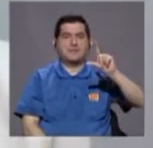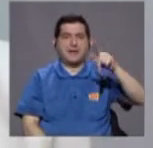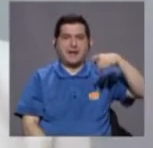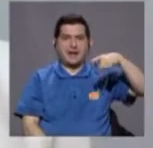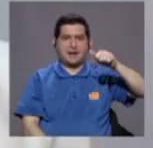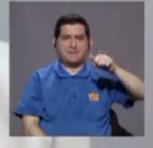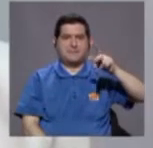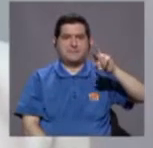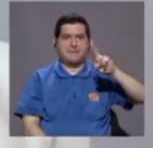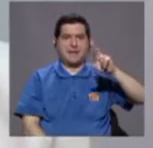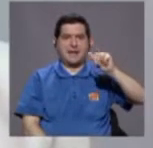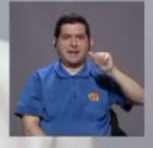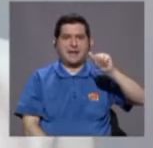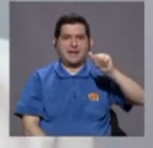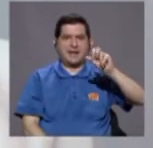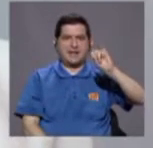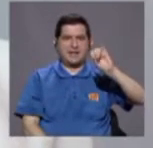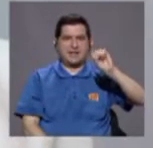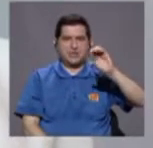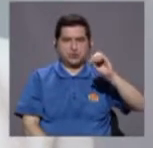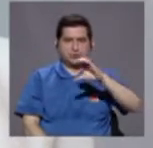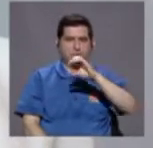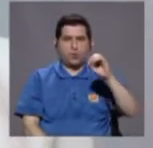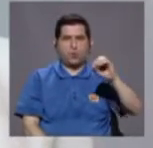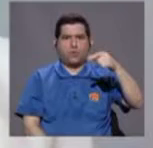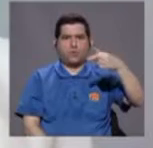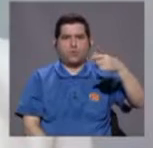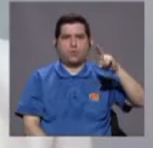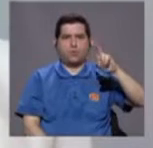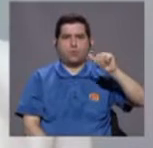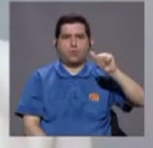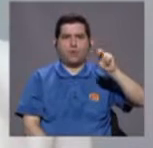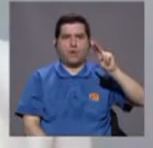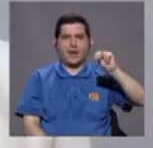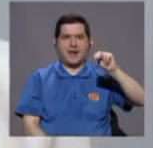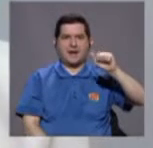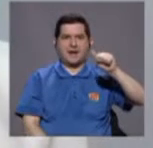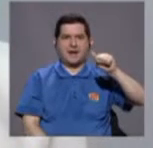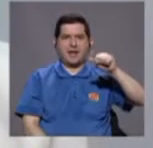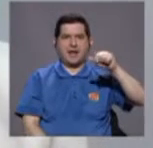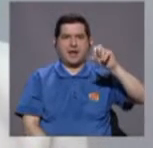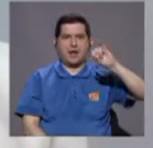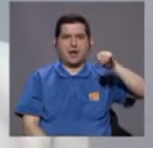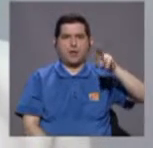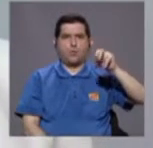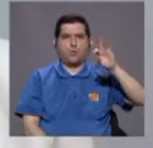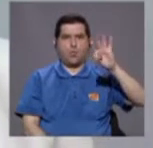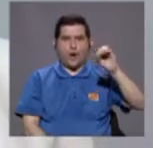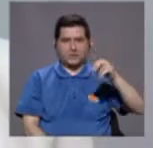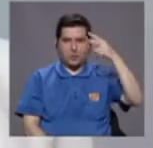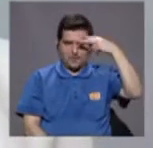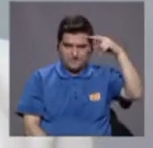ejemplo, Guanajuato en México. Es decir, que otras áreas coloniales más desarrolladas.